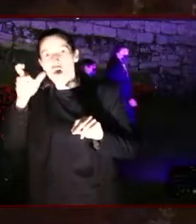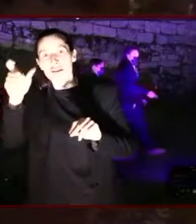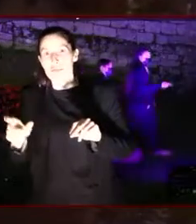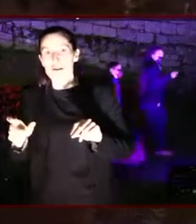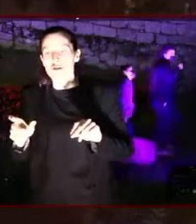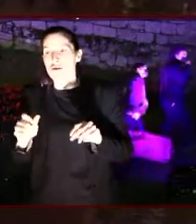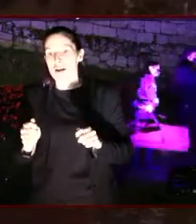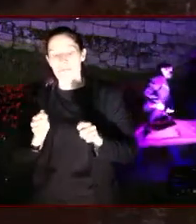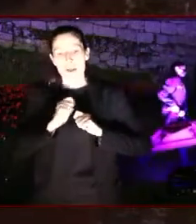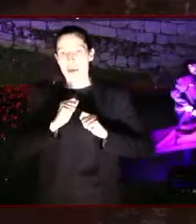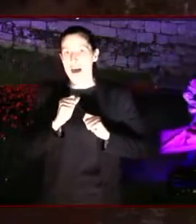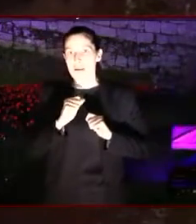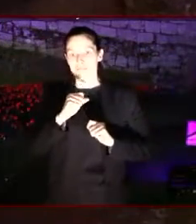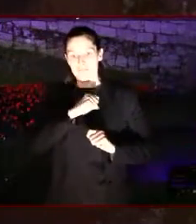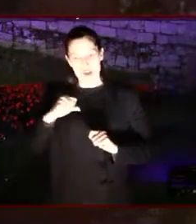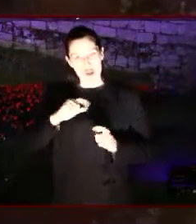nivel personal o